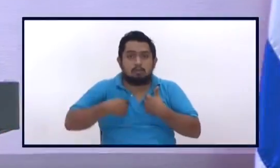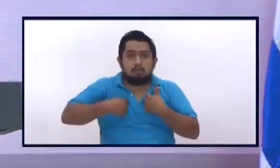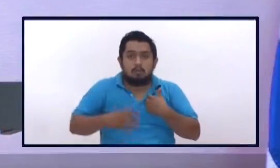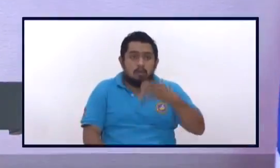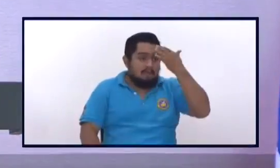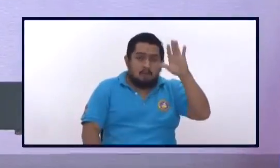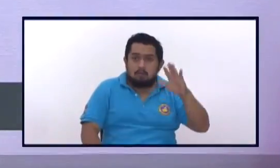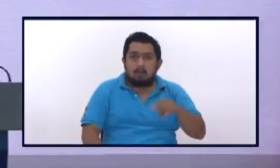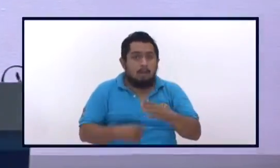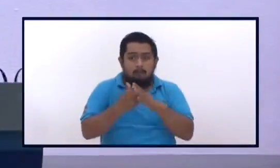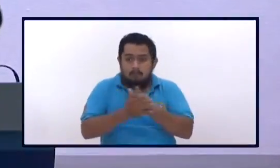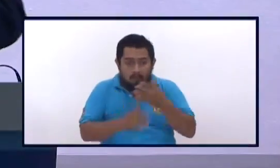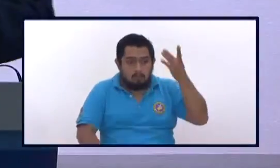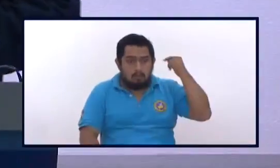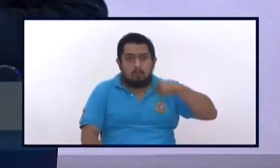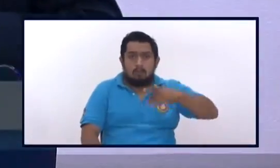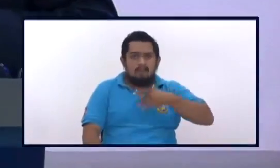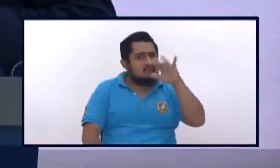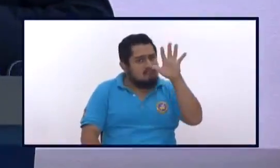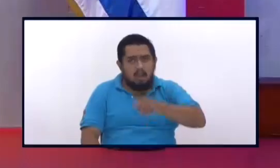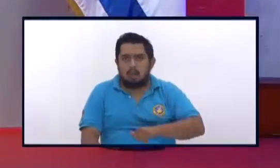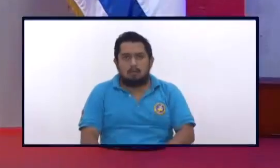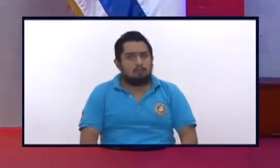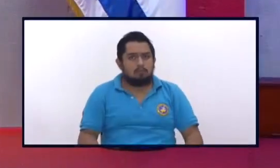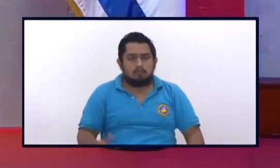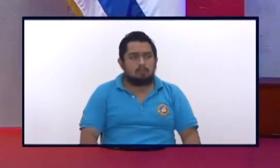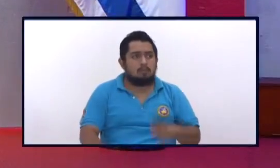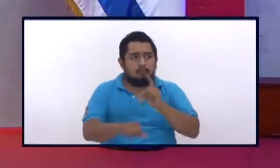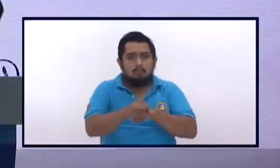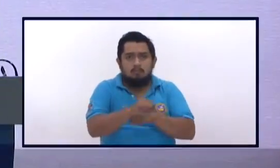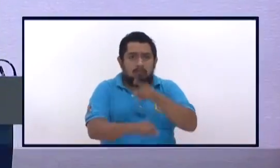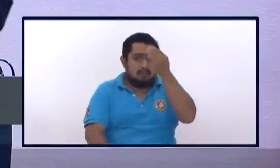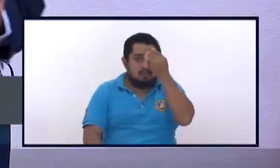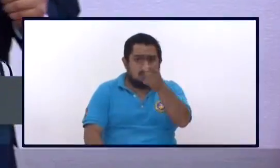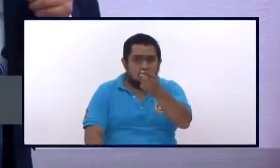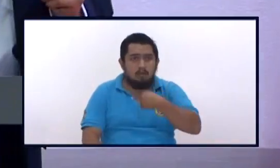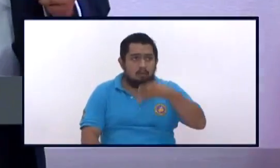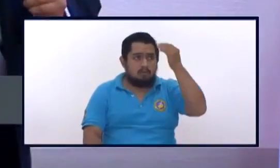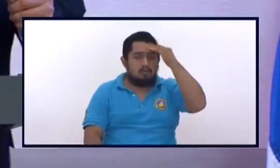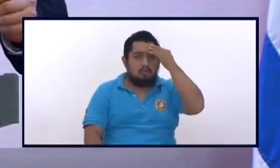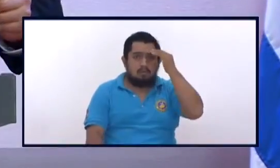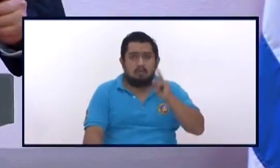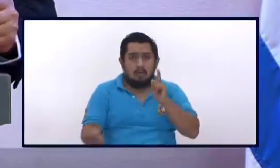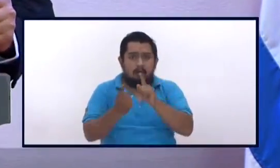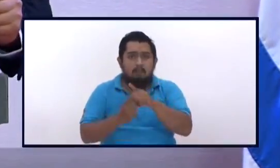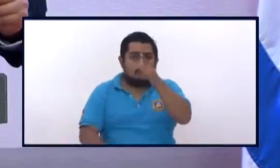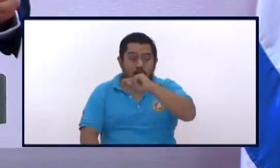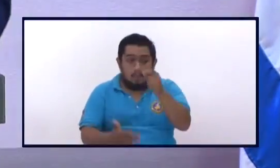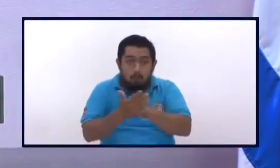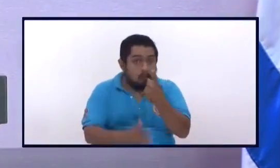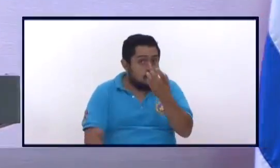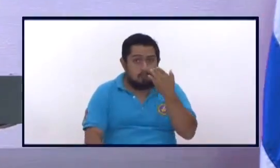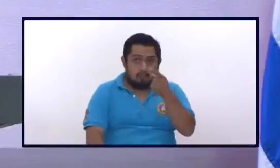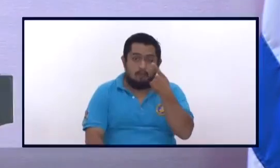hacer o qué es lo que fue pero se siente feo en un momento y tú sabes con quién esté hablando y palin o lo que no tome nota que ya le va a